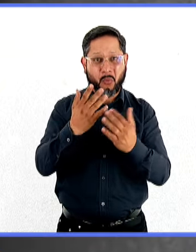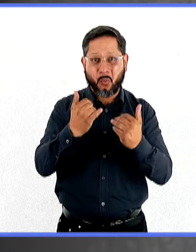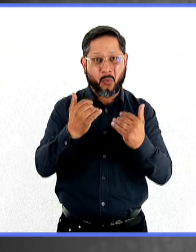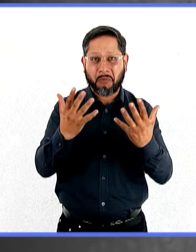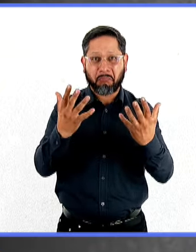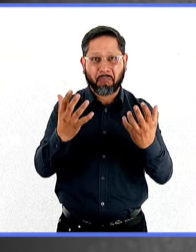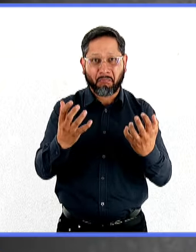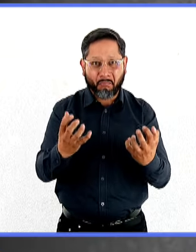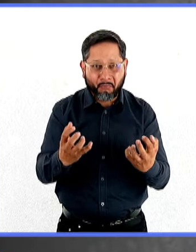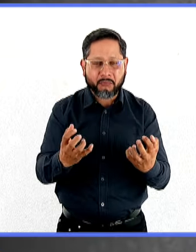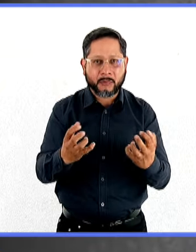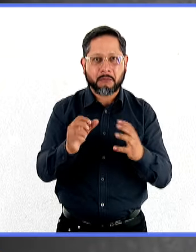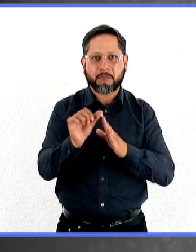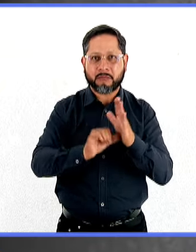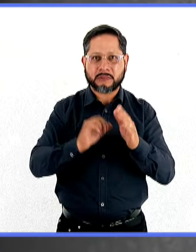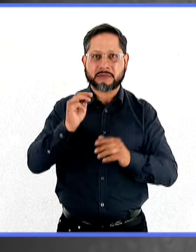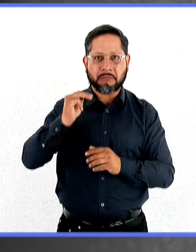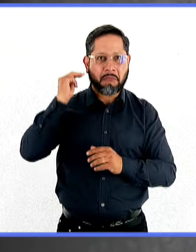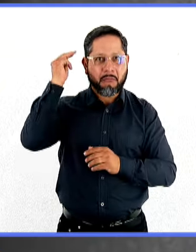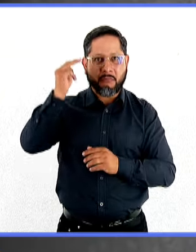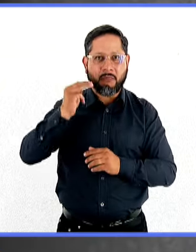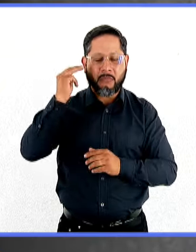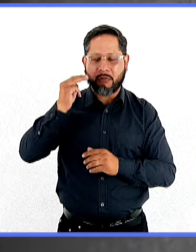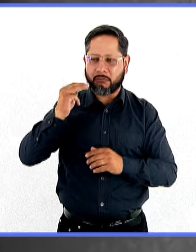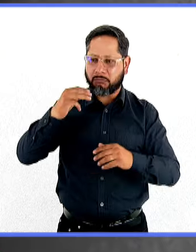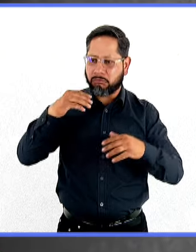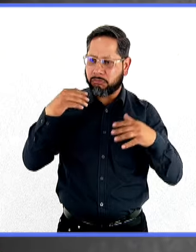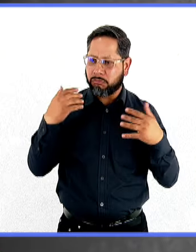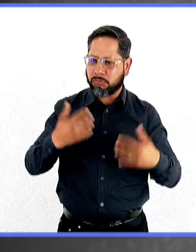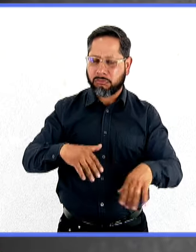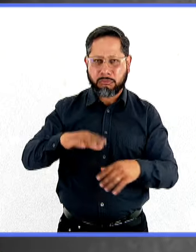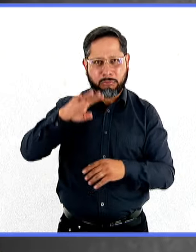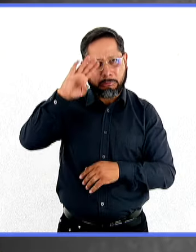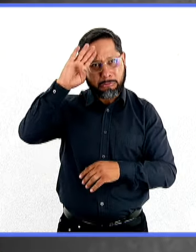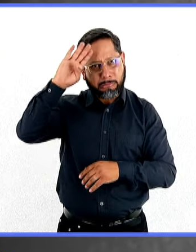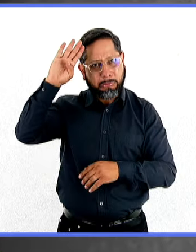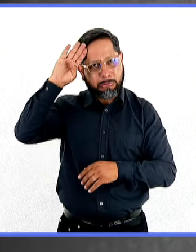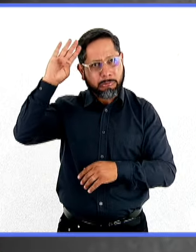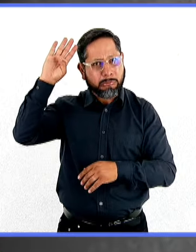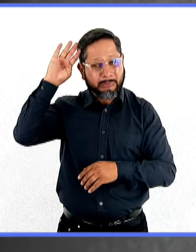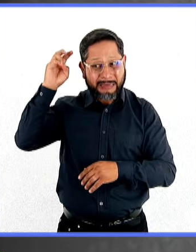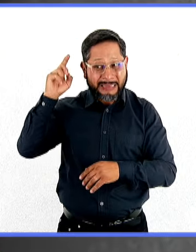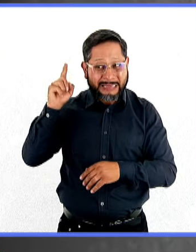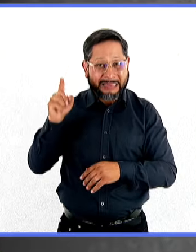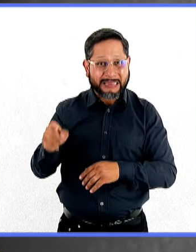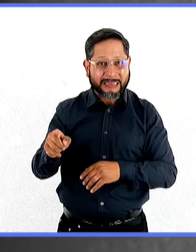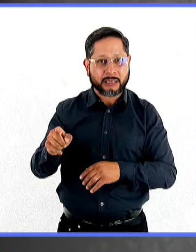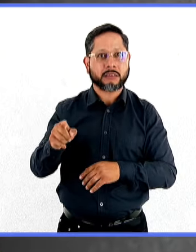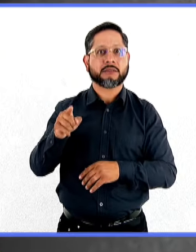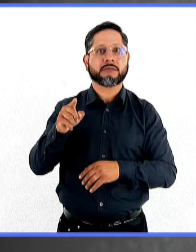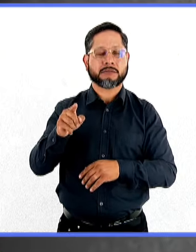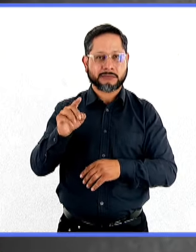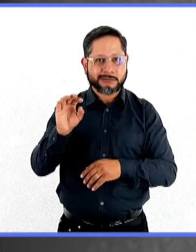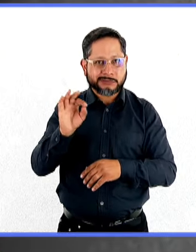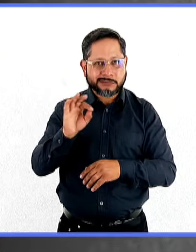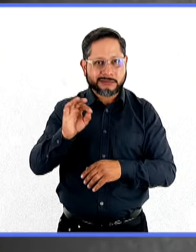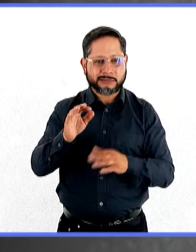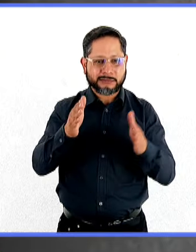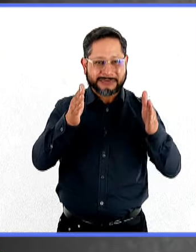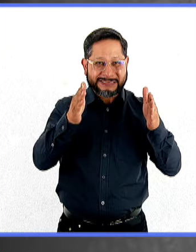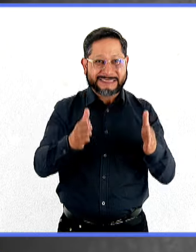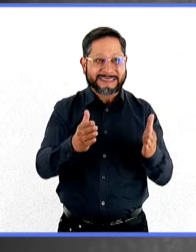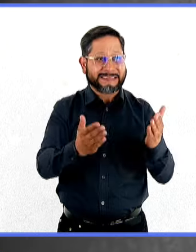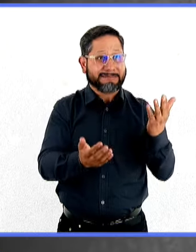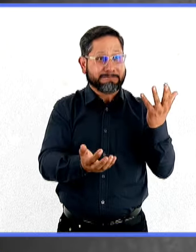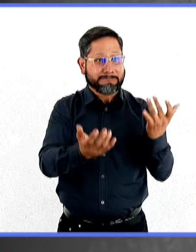país marzo de manera excepcional se considera que puede ser que tenga mayor registro de